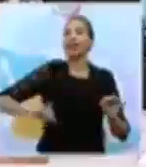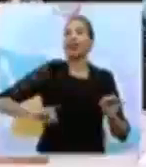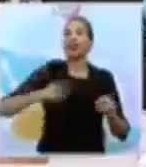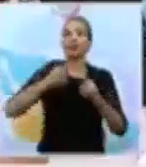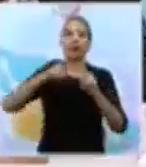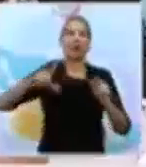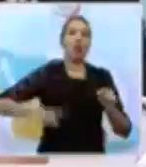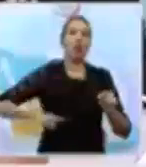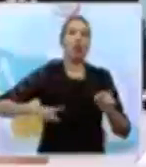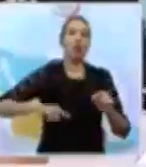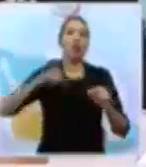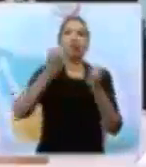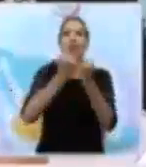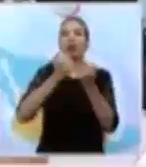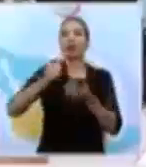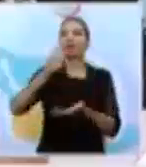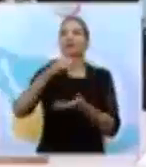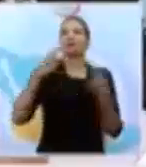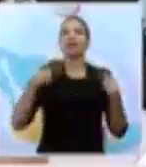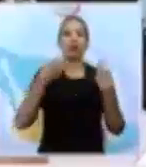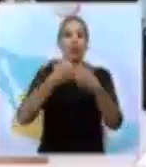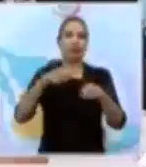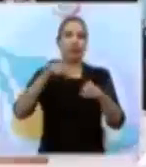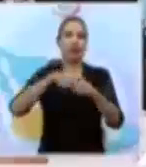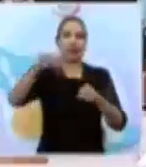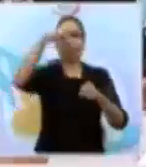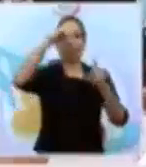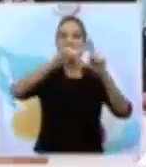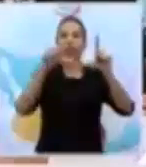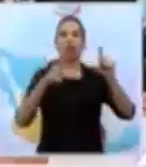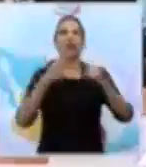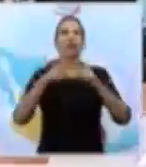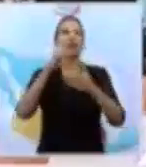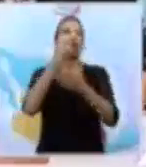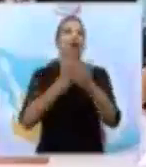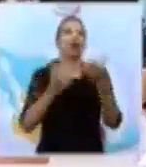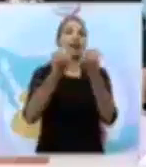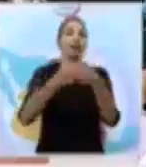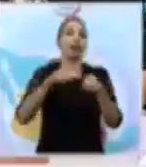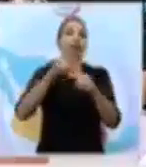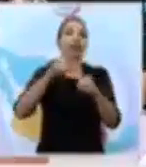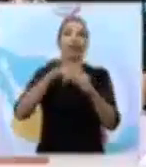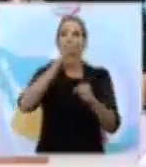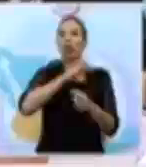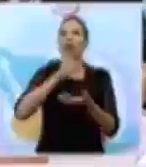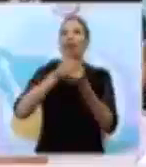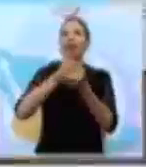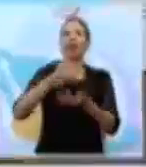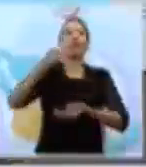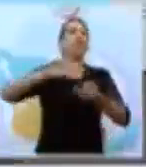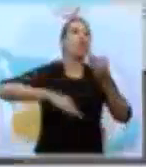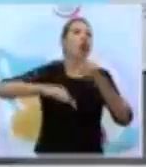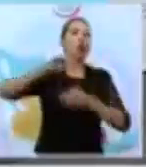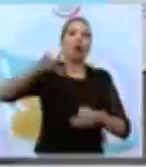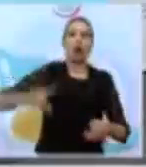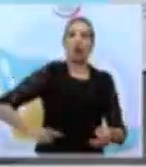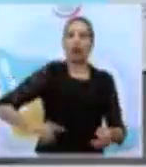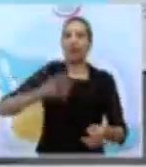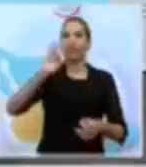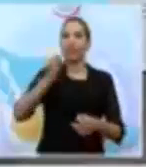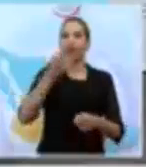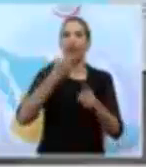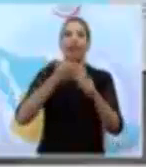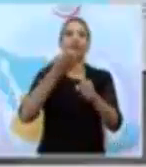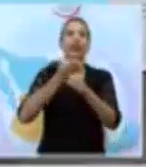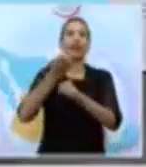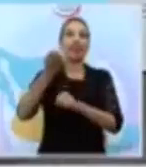para desarrollar y diseñar programas sociales que ayuden a todos los gobiernos federal, estatal